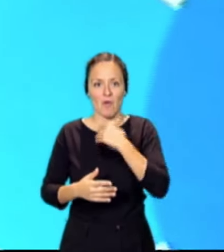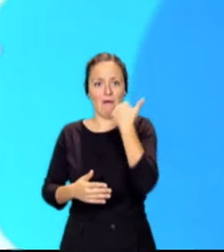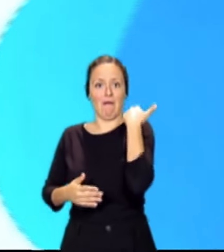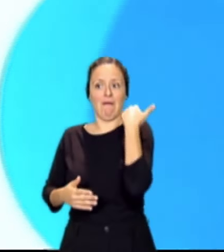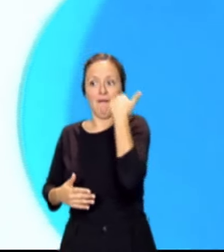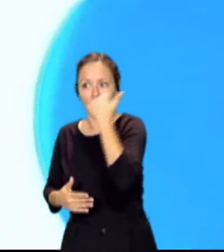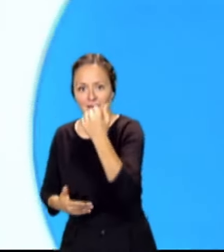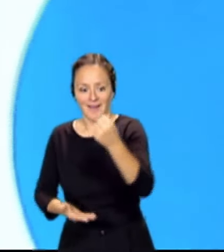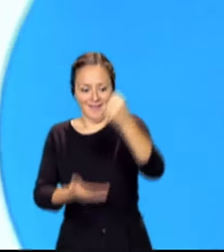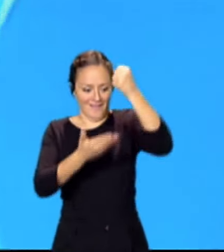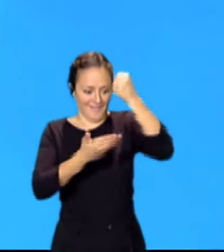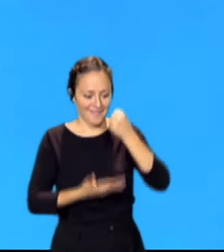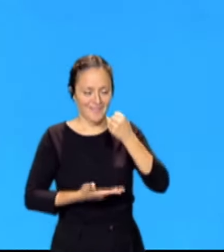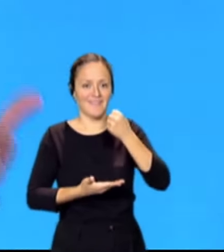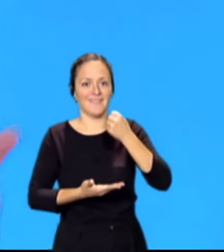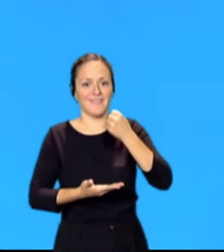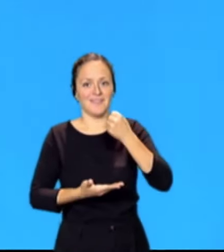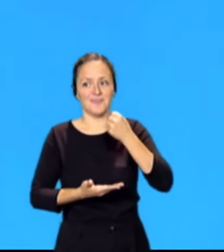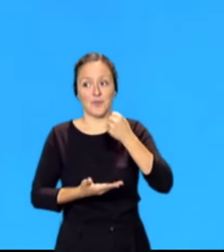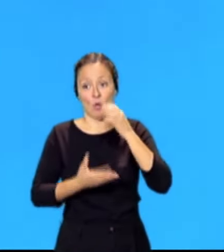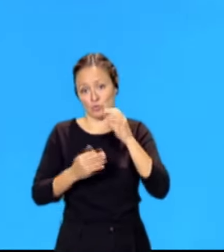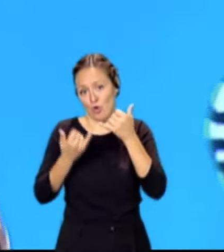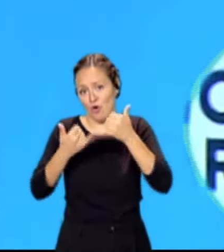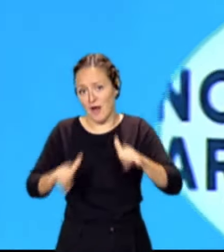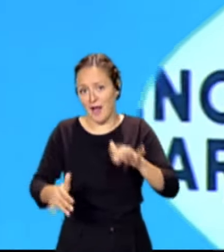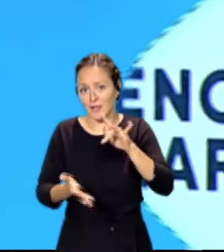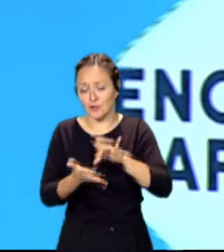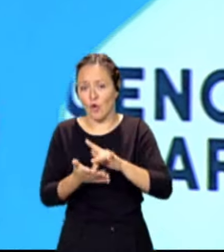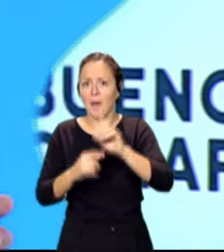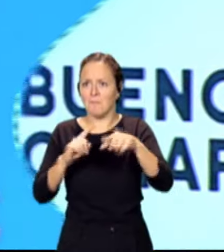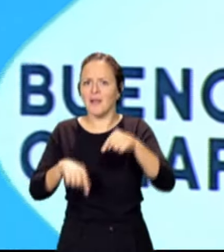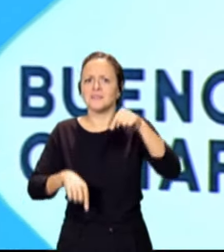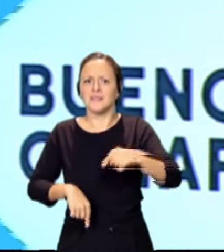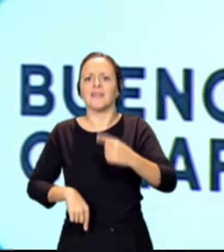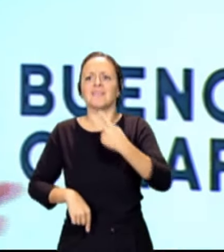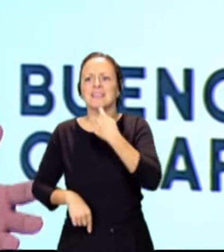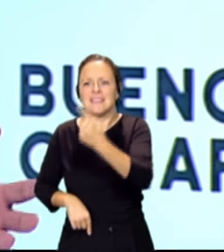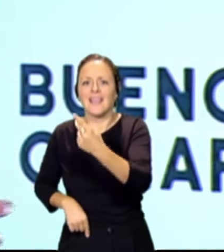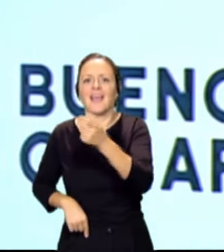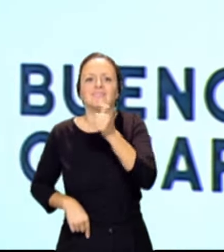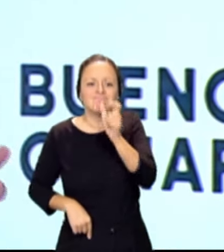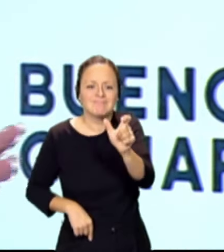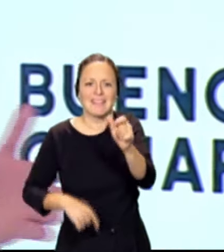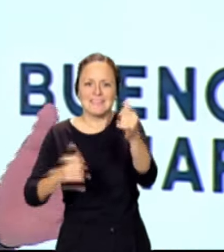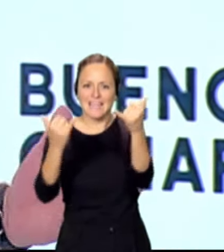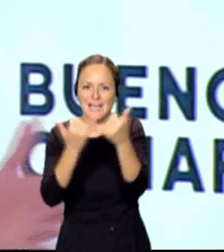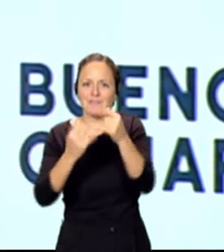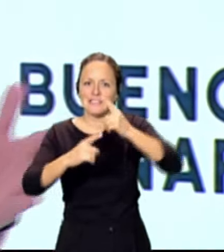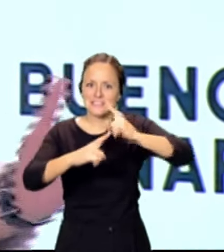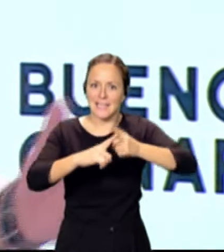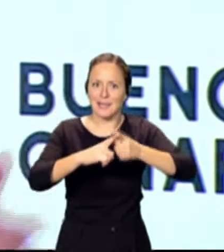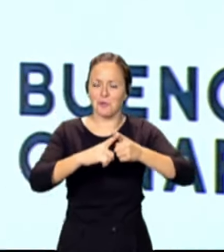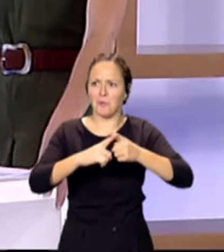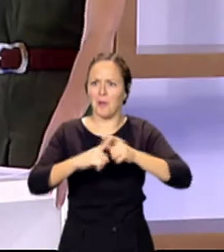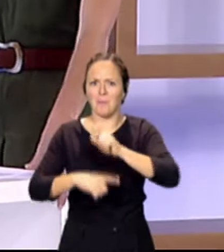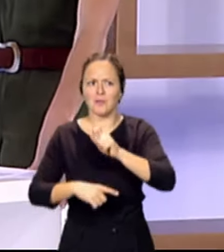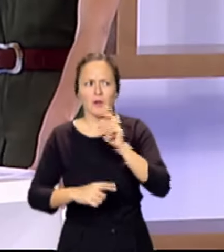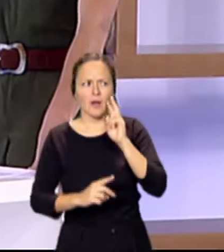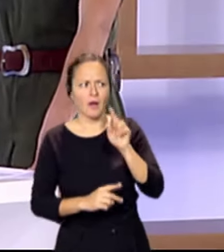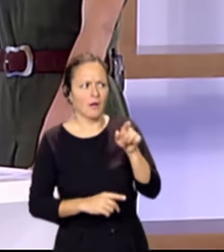aquella estatuilla en donde fue la gala y que se nombre tenerife Santa Cruz la gente se queda como esto esto dónde es no